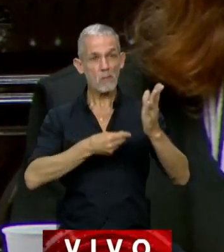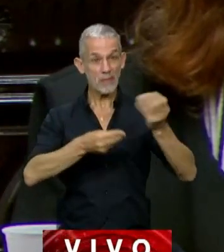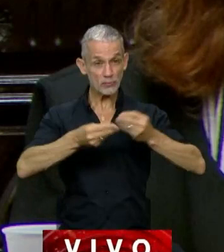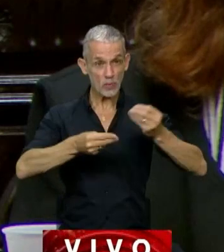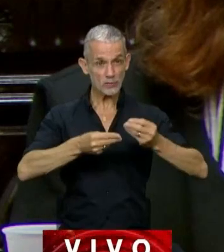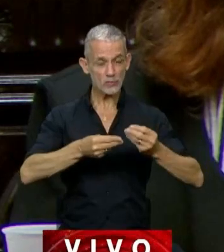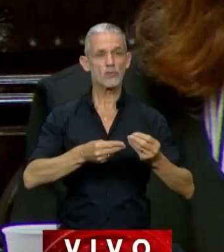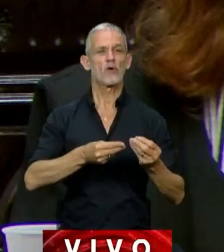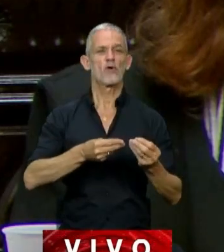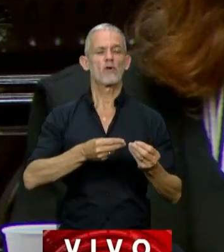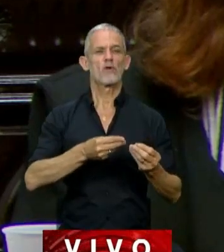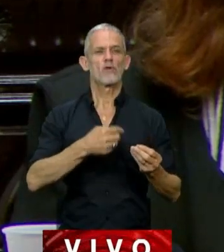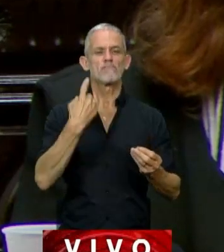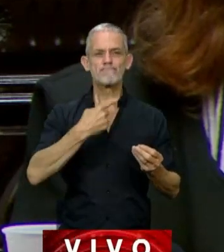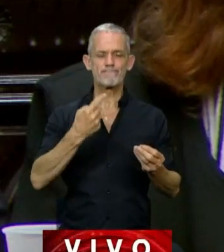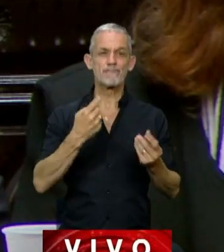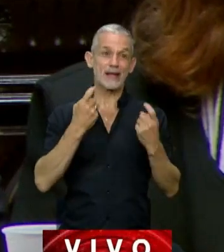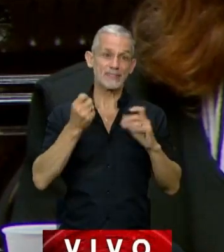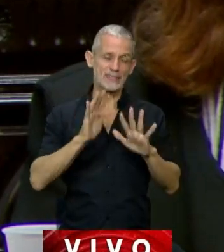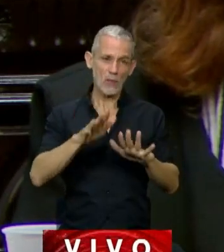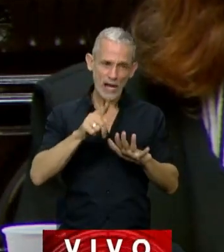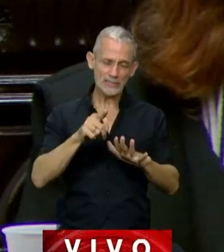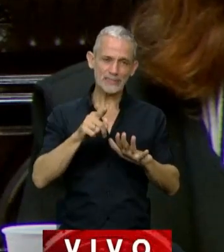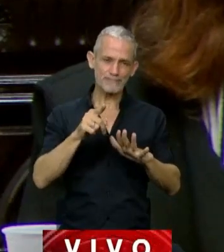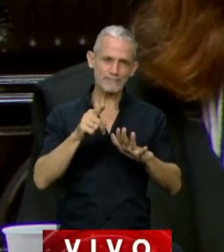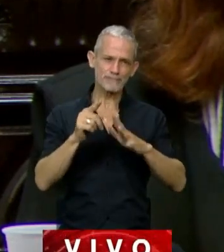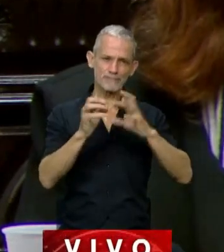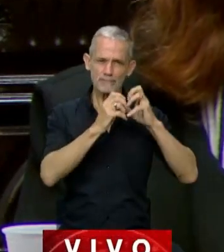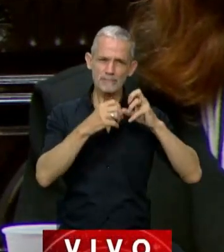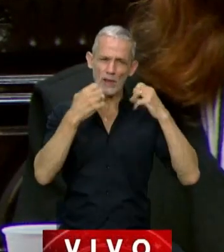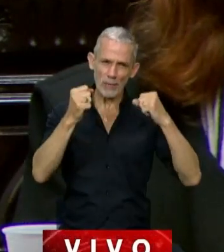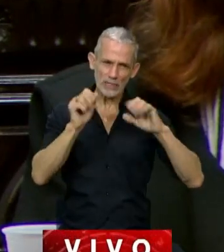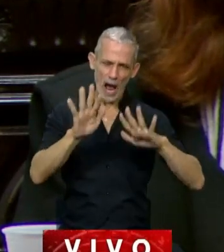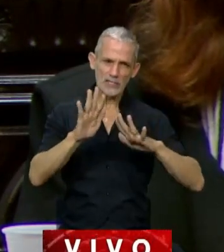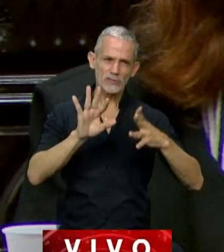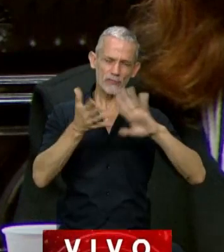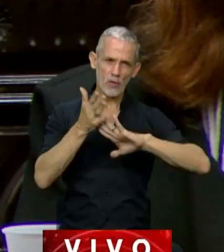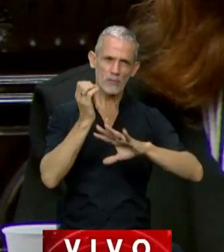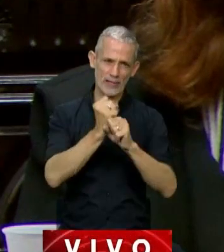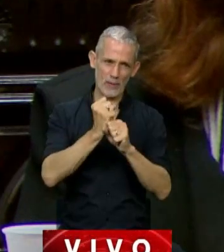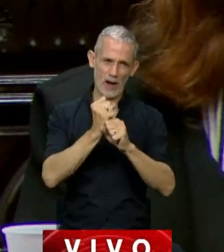necesitamos hacer ese ejercicio, ¿no? Acá en esta Cámara.